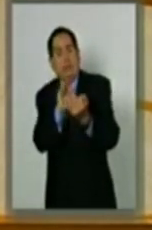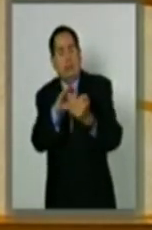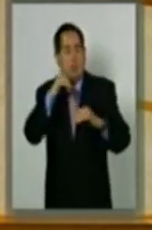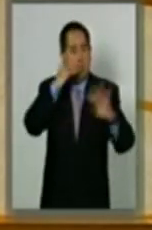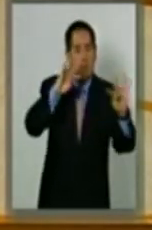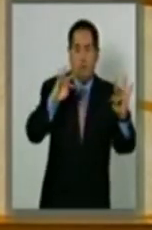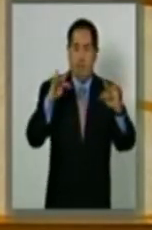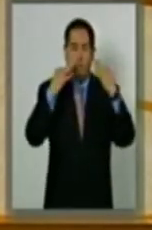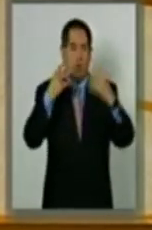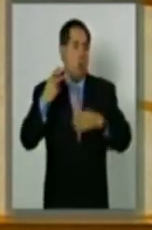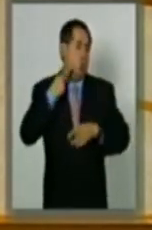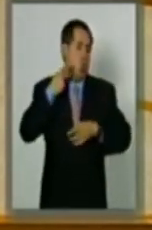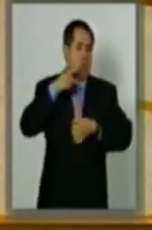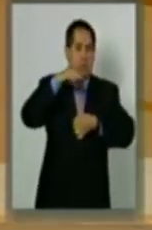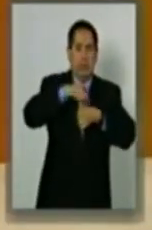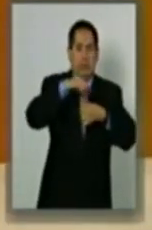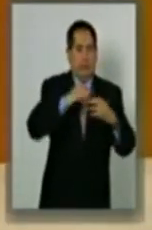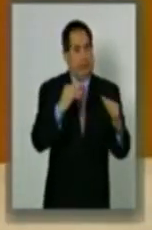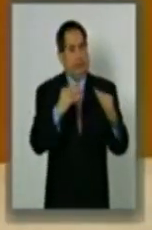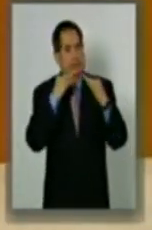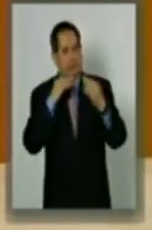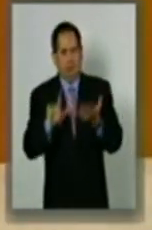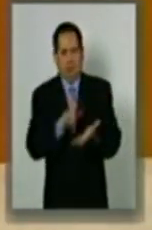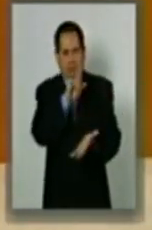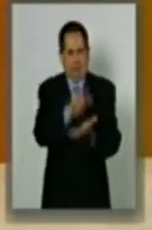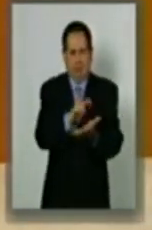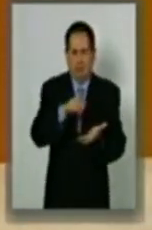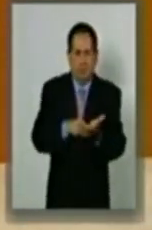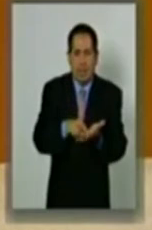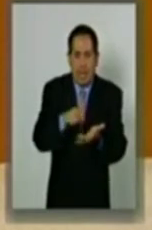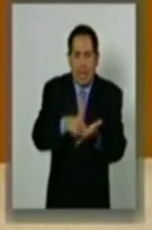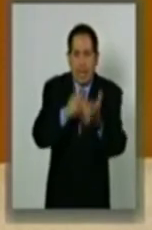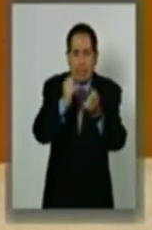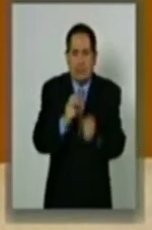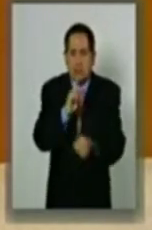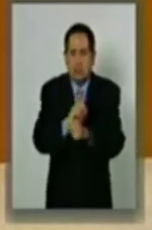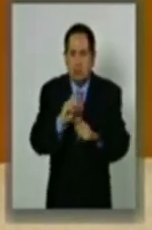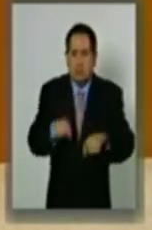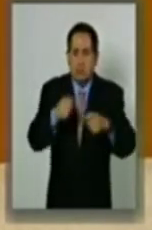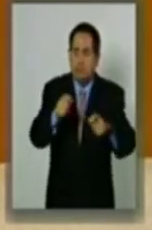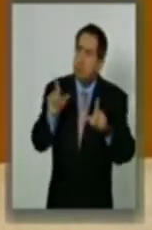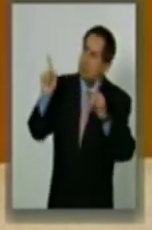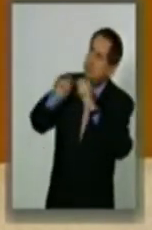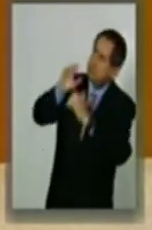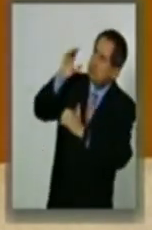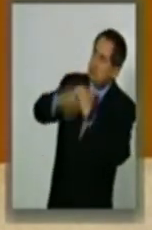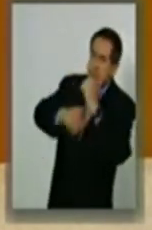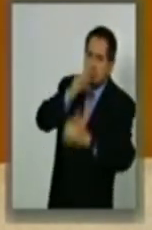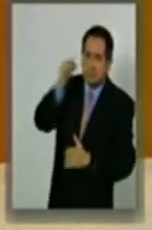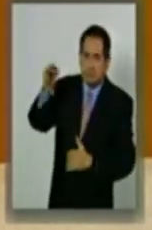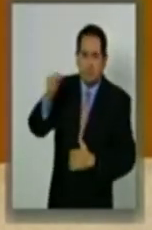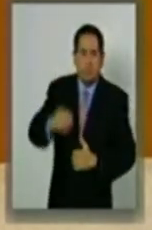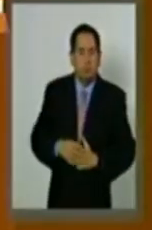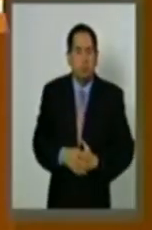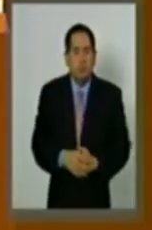politizar una ley que da certeza y garantías. Y concluyo, presidente.